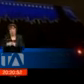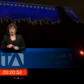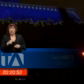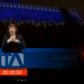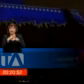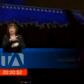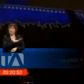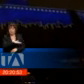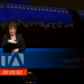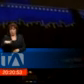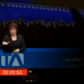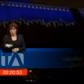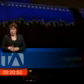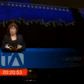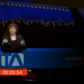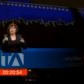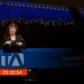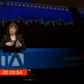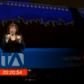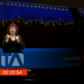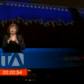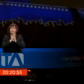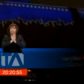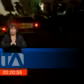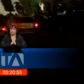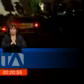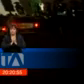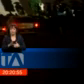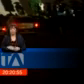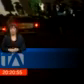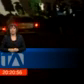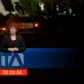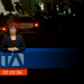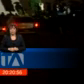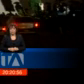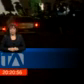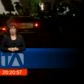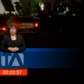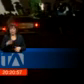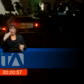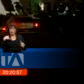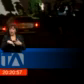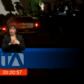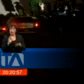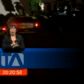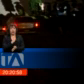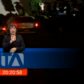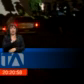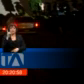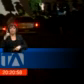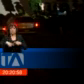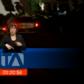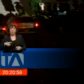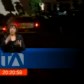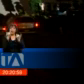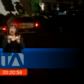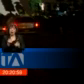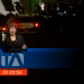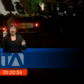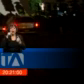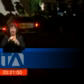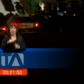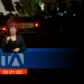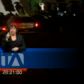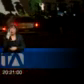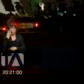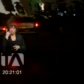alumnos que incluye la misa de aniversario, por lo que el acceso al templo y al colegio no será público. El evento se mantendrá hoy hasta las 23